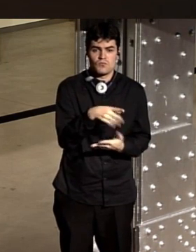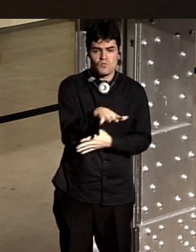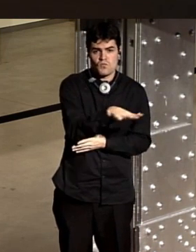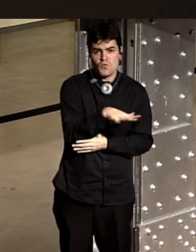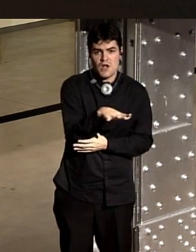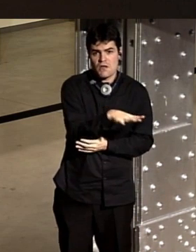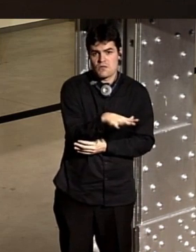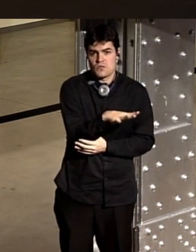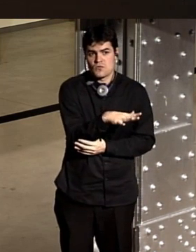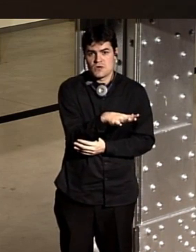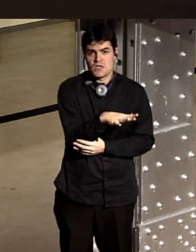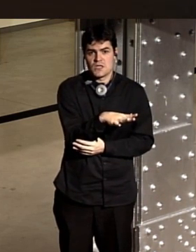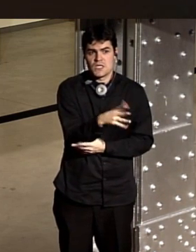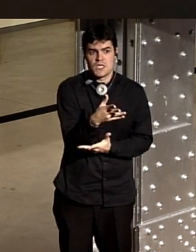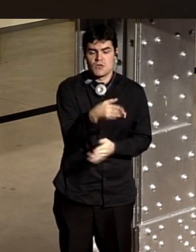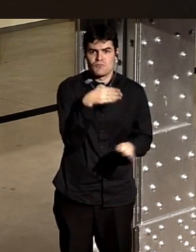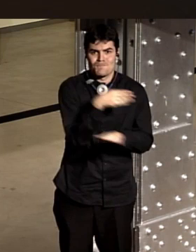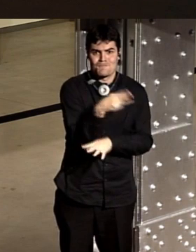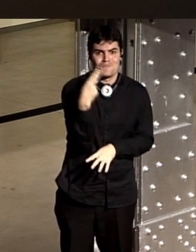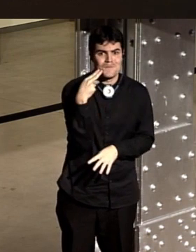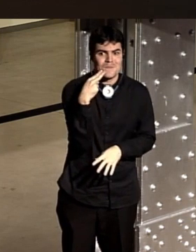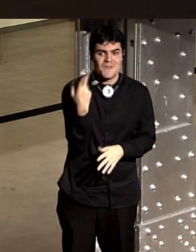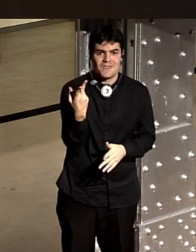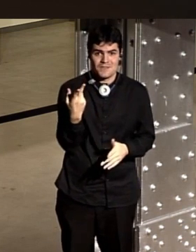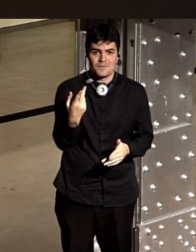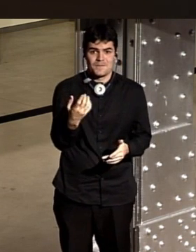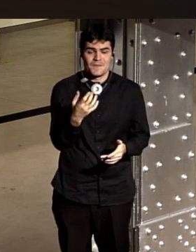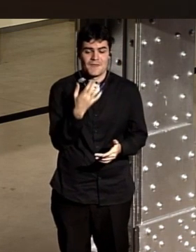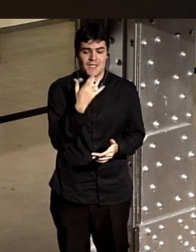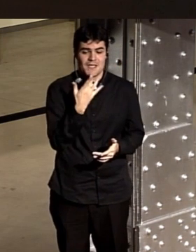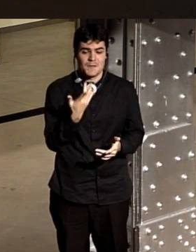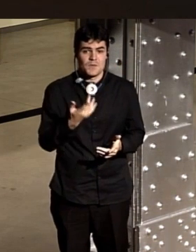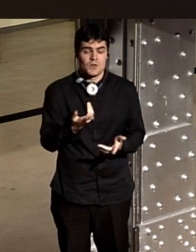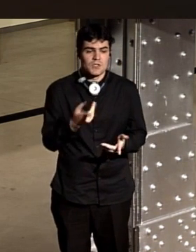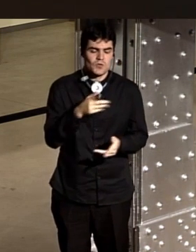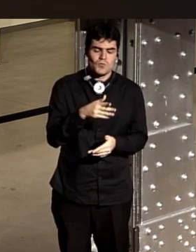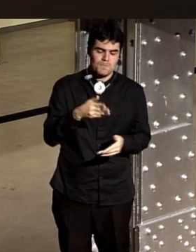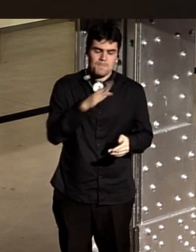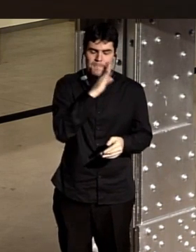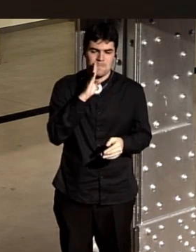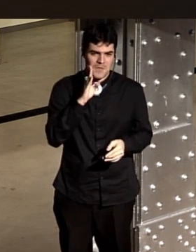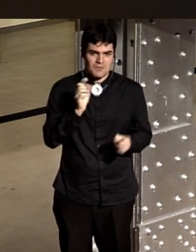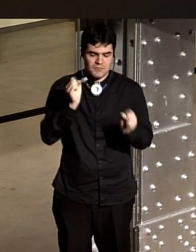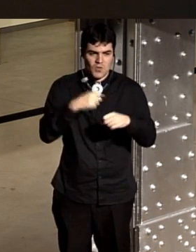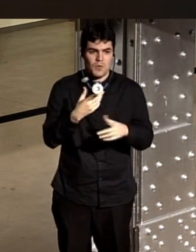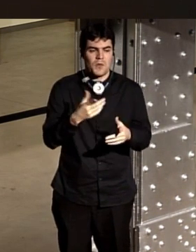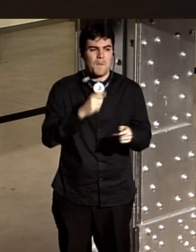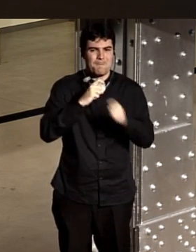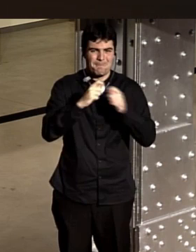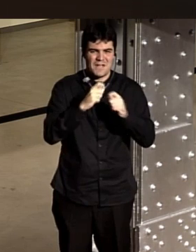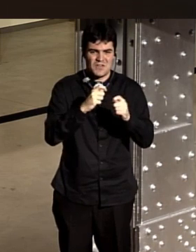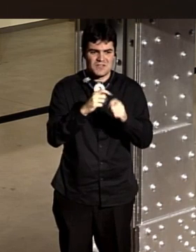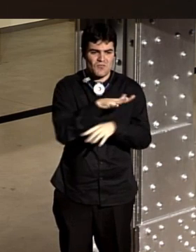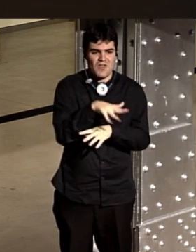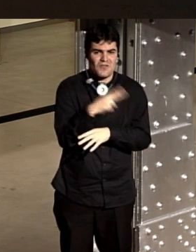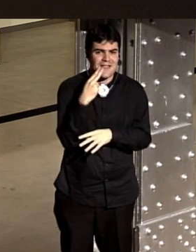que te daría miedo ir. Por ejemplo, ya al margen de ser madre, ¿eh? O sea, como periodista, por ejemplo, un sitio